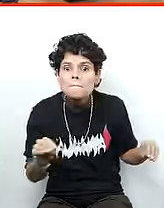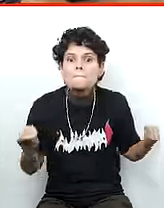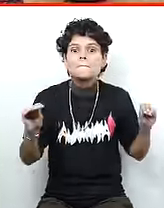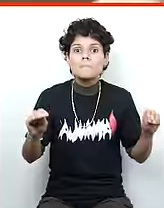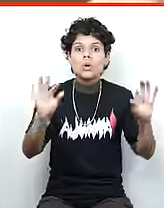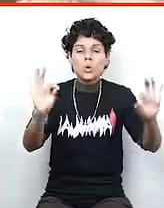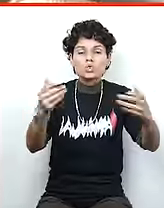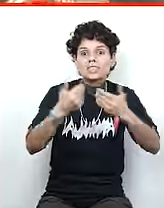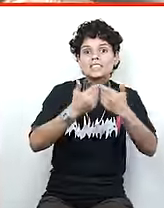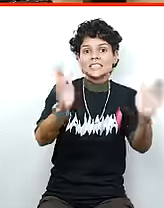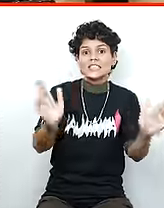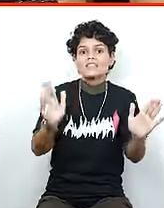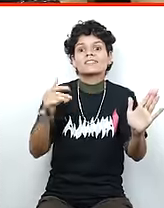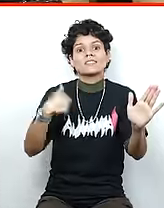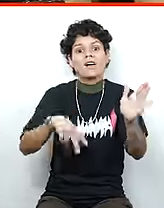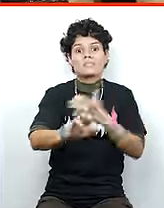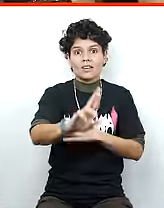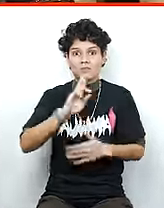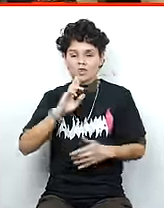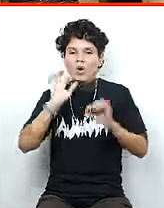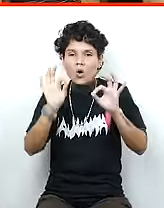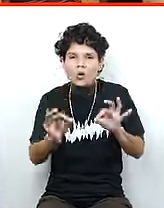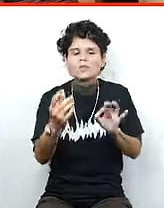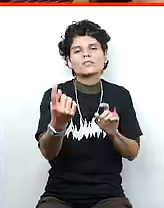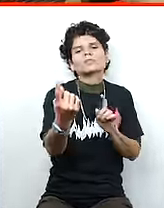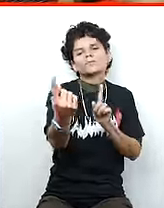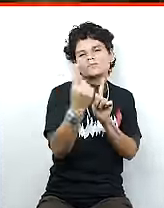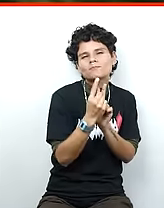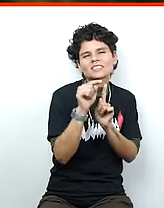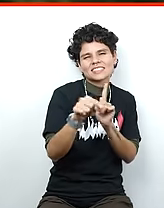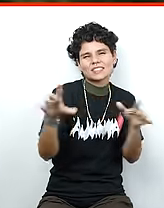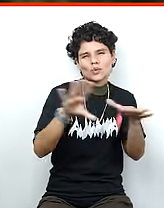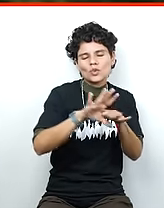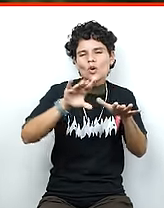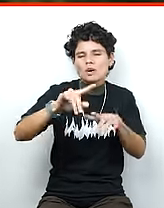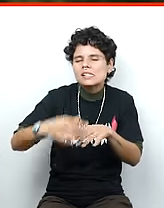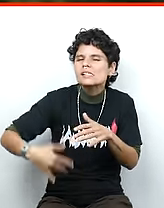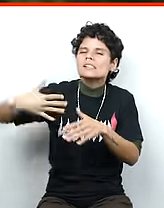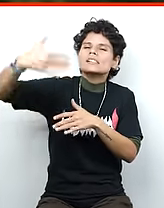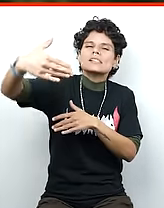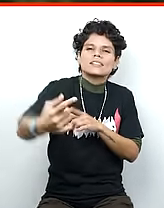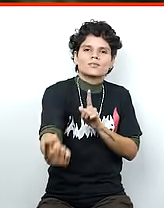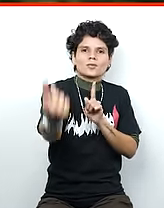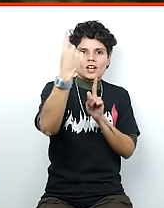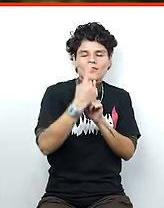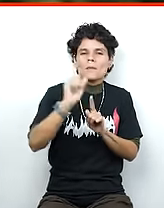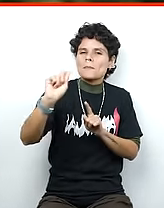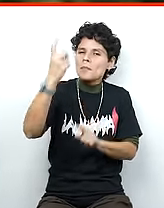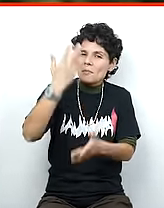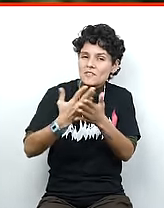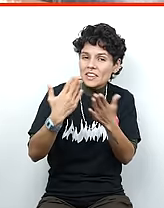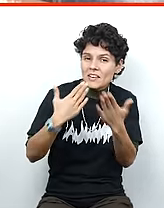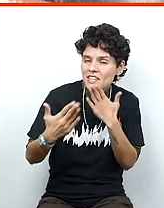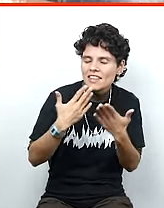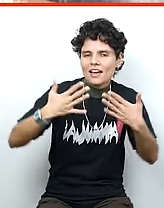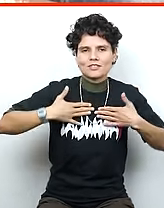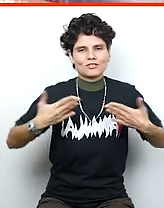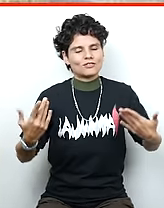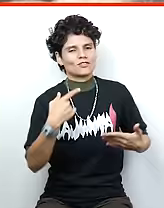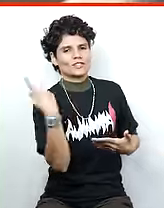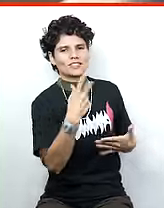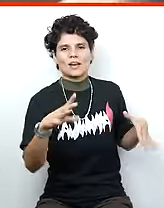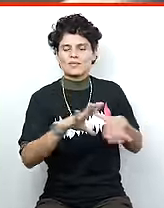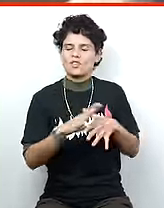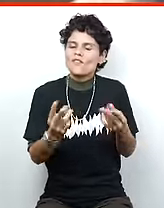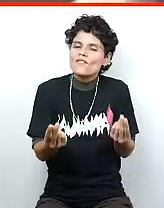hayas respondido el día que saliste, que te hayamos tenido en esa junta, sí, y que después de vuelta a Chile, tu primera entrevista grabada, nos la di a